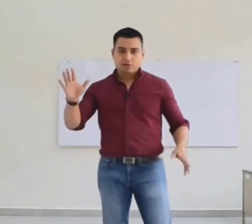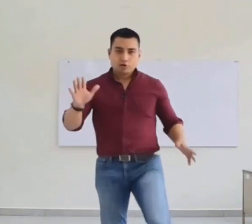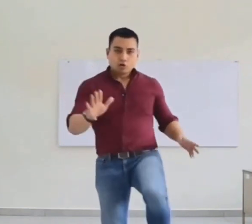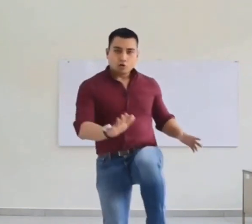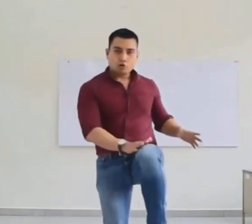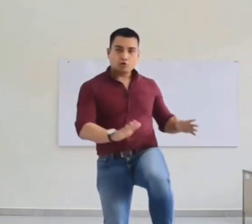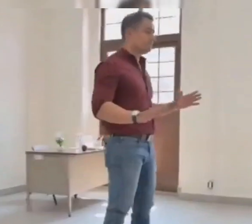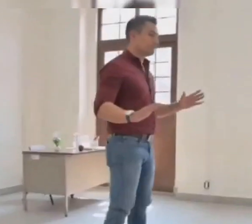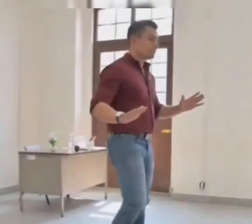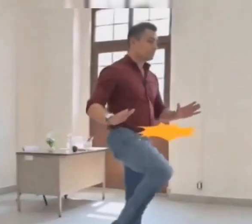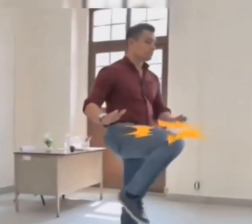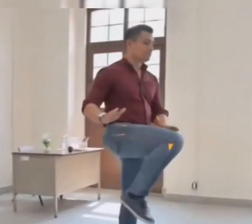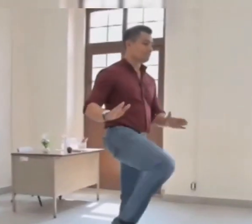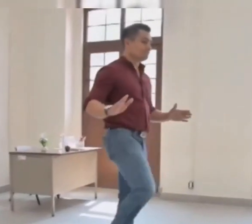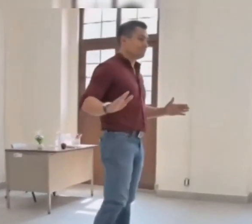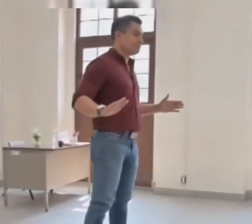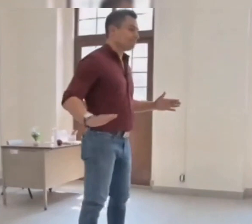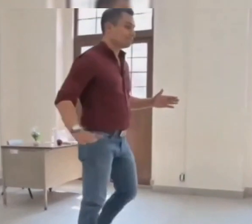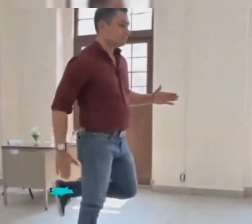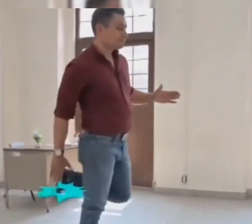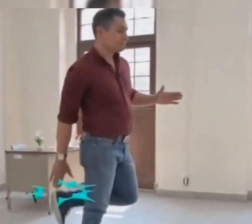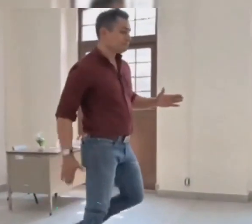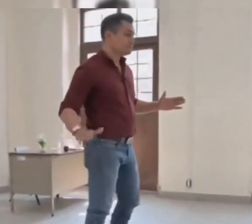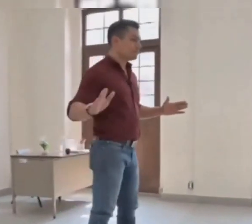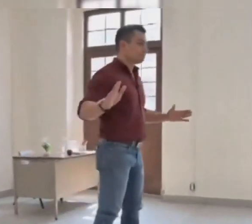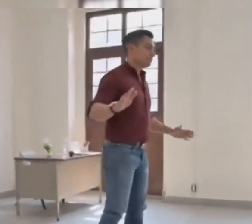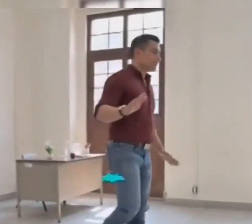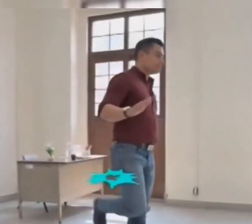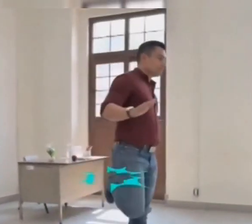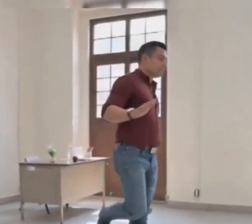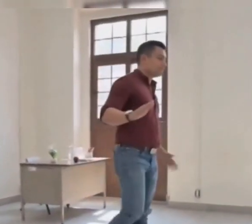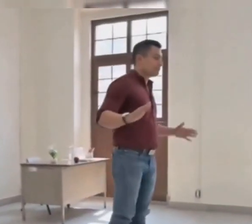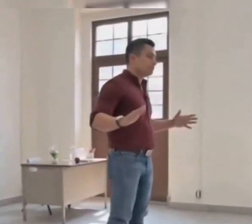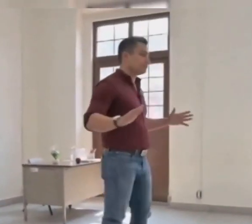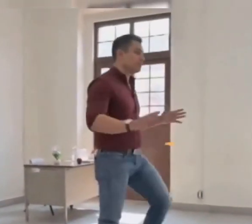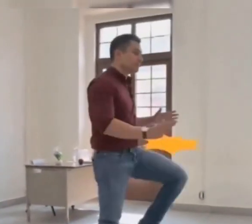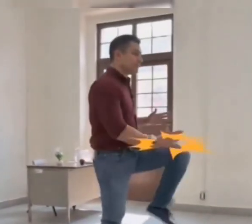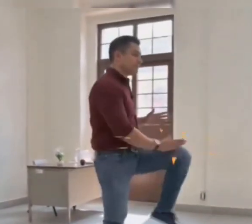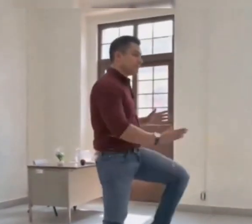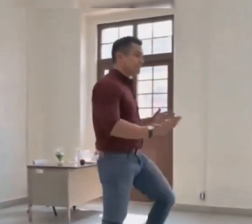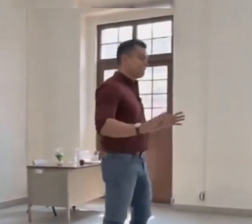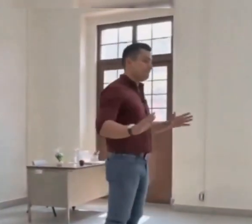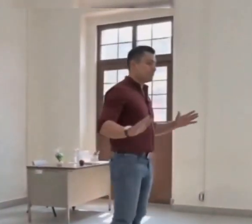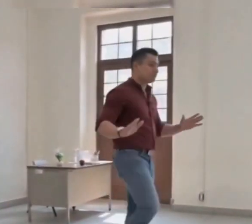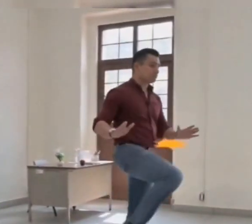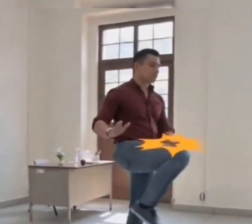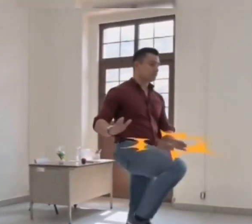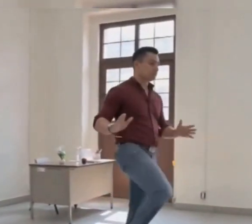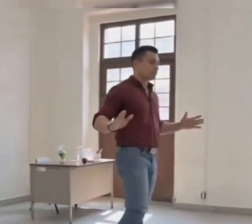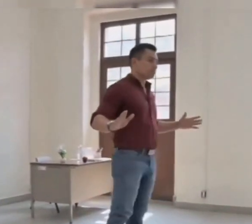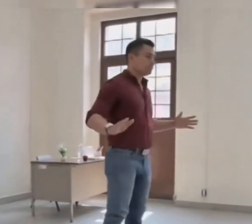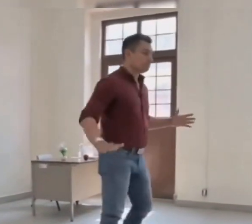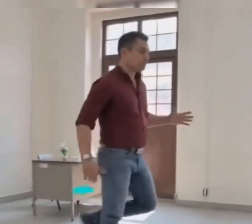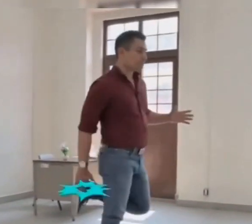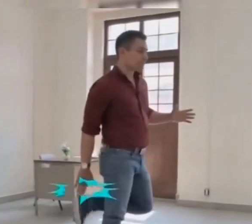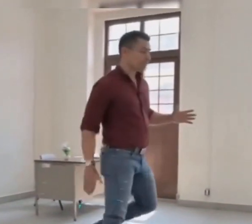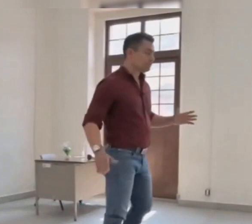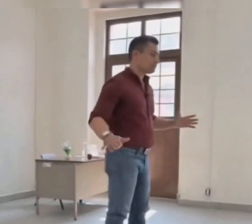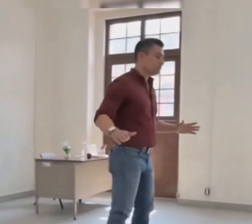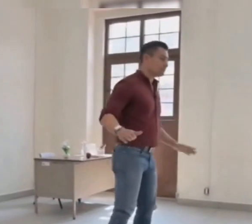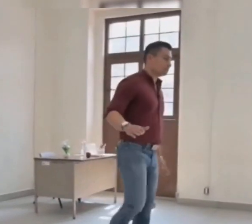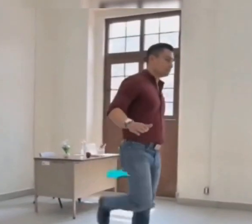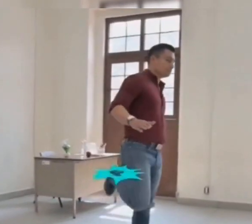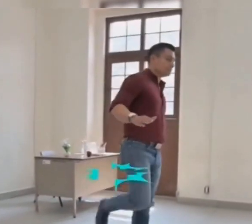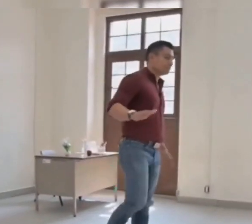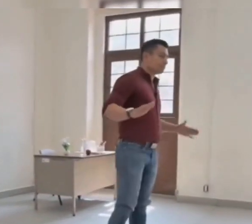listos? 1, 2, 3, 4. 1, 2,